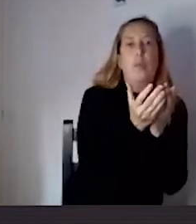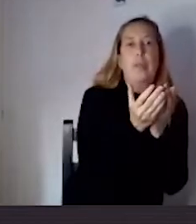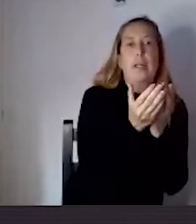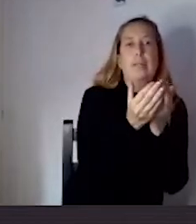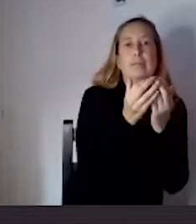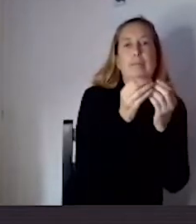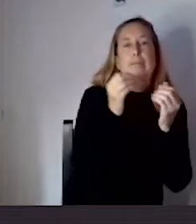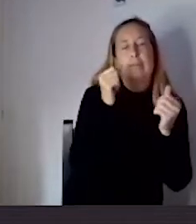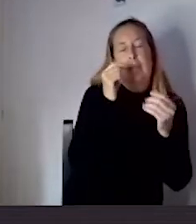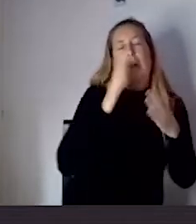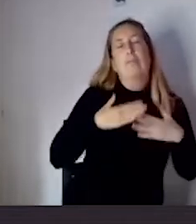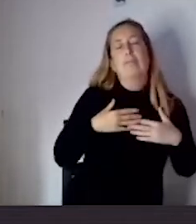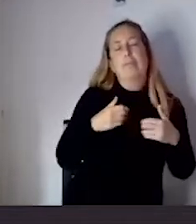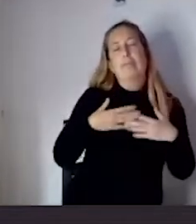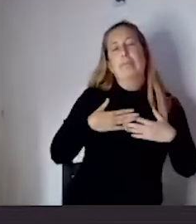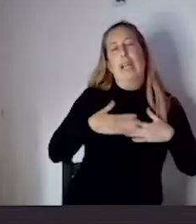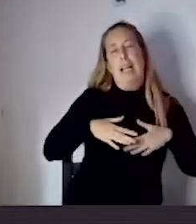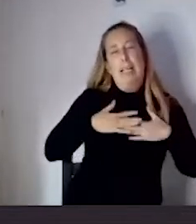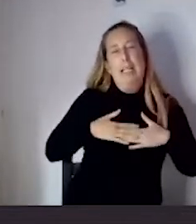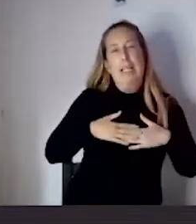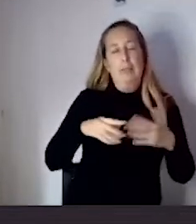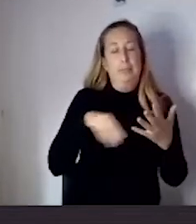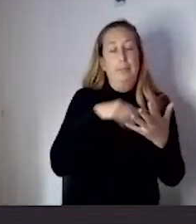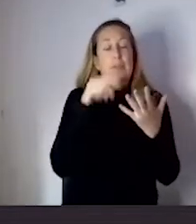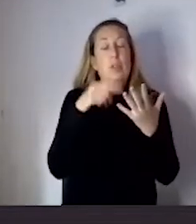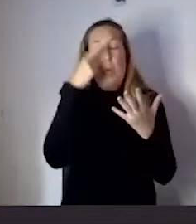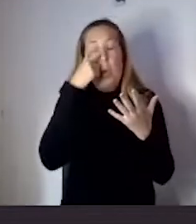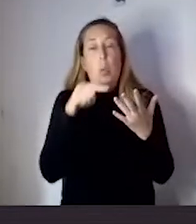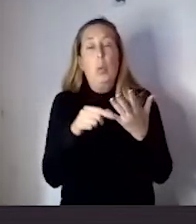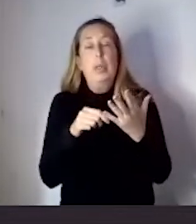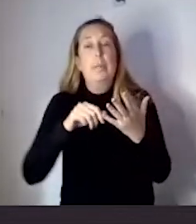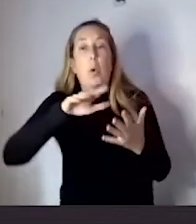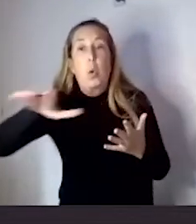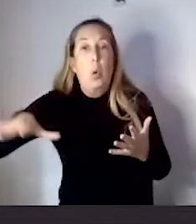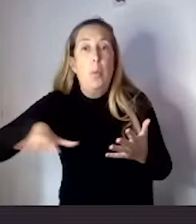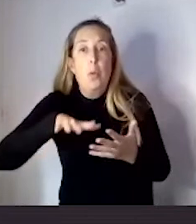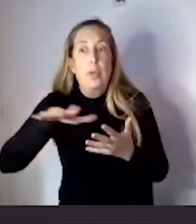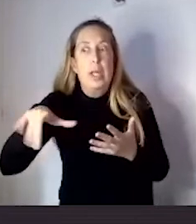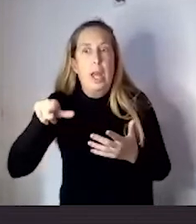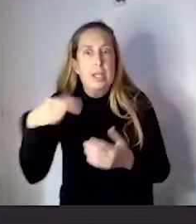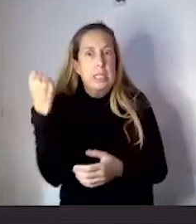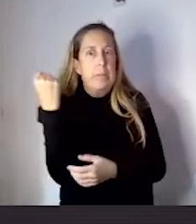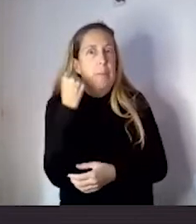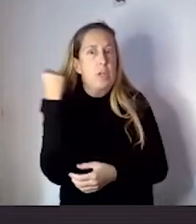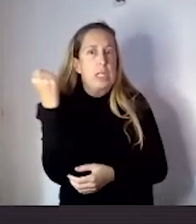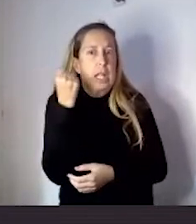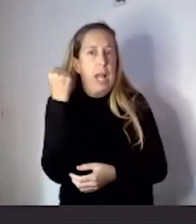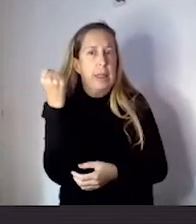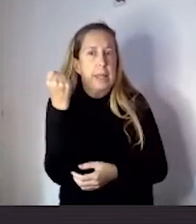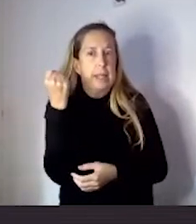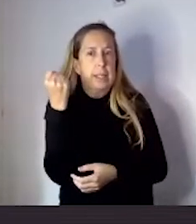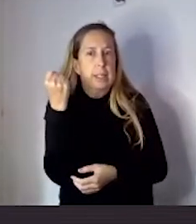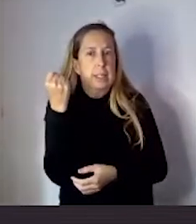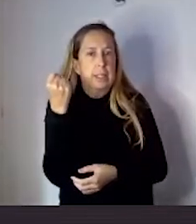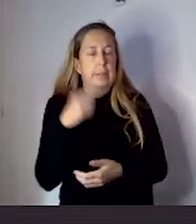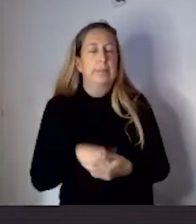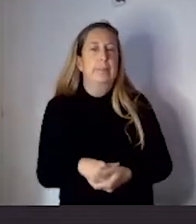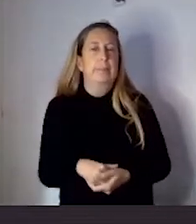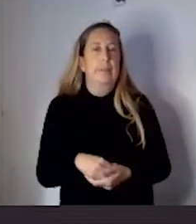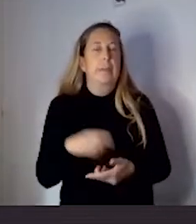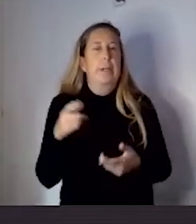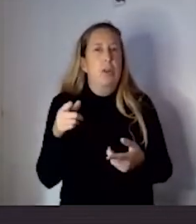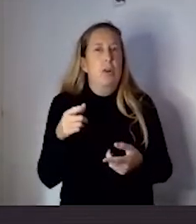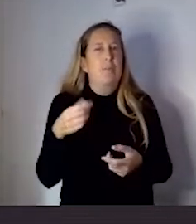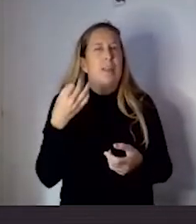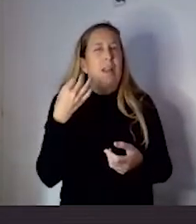finalmente cuando hablamos del bienestar de comunidad es uno muy muy importante y algo que tenemos que como repensar con